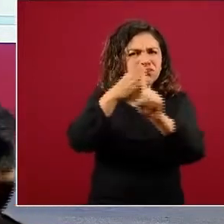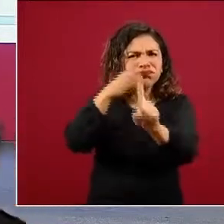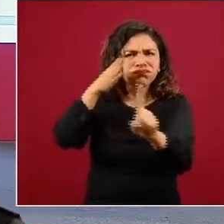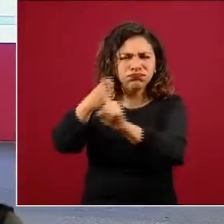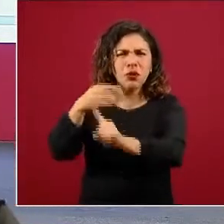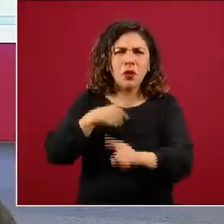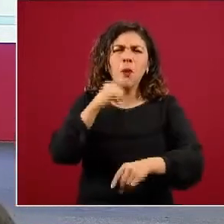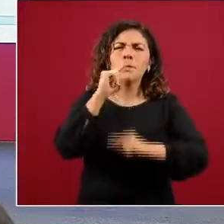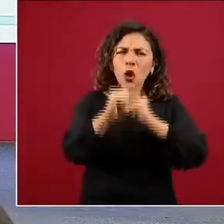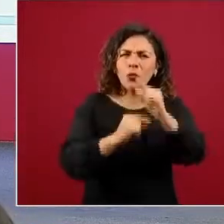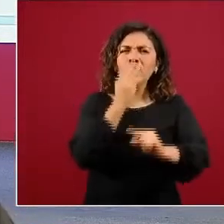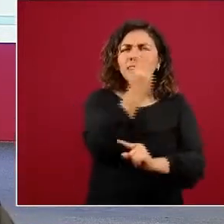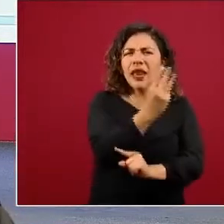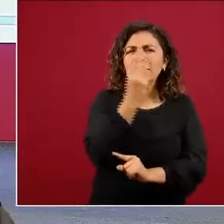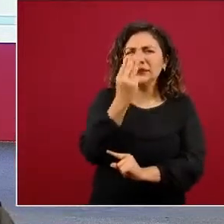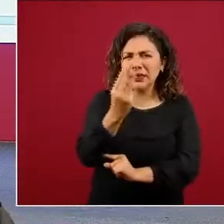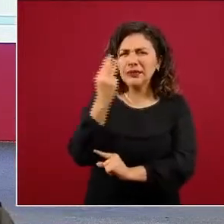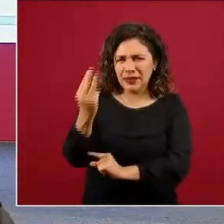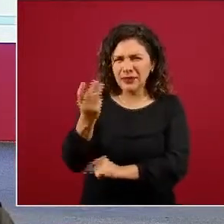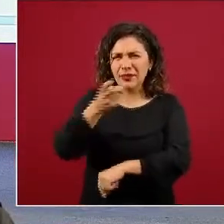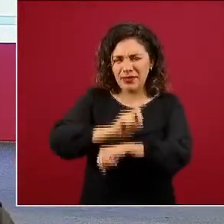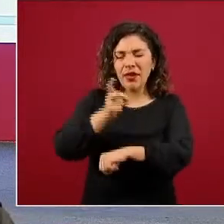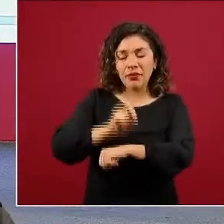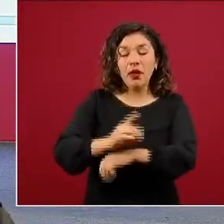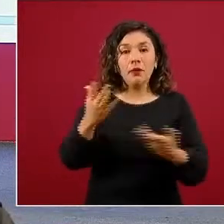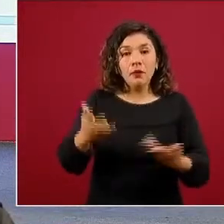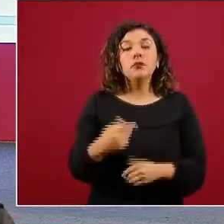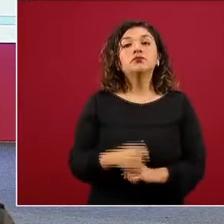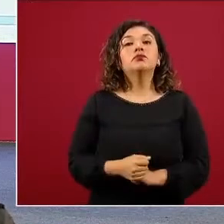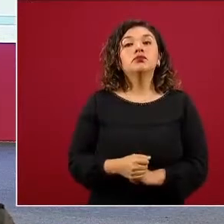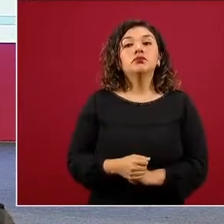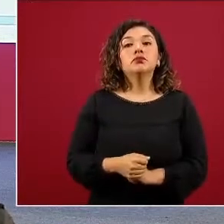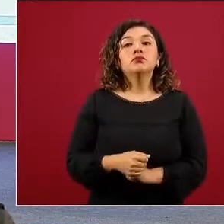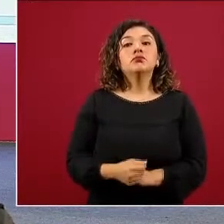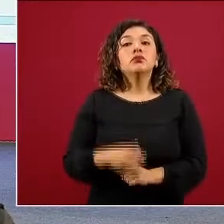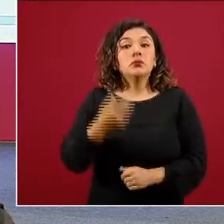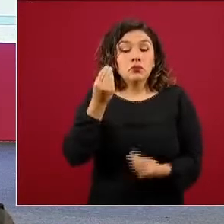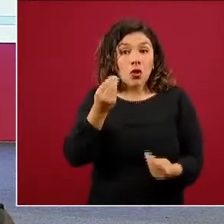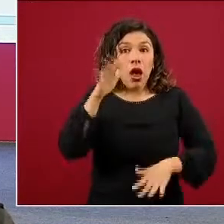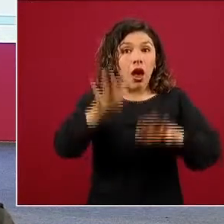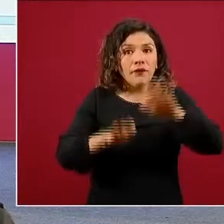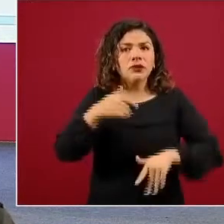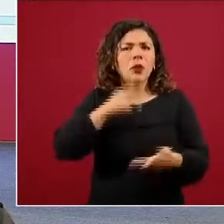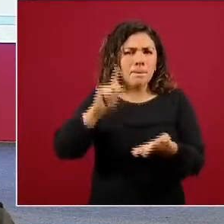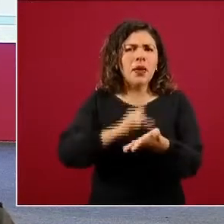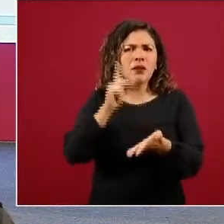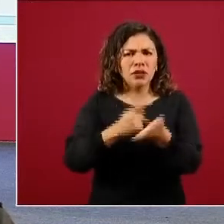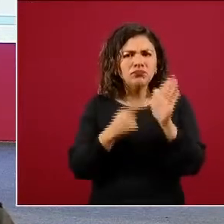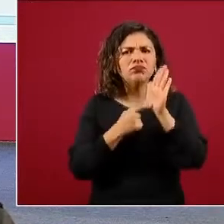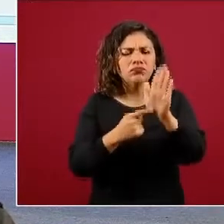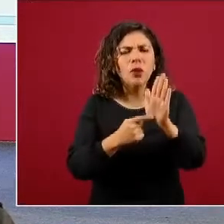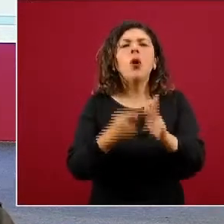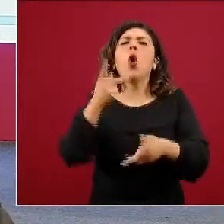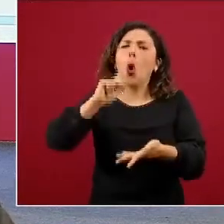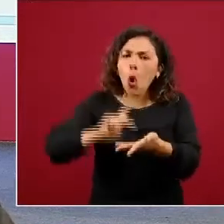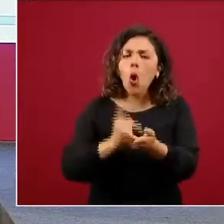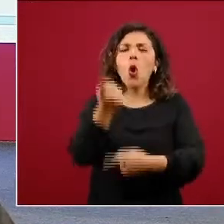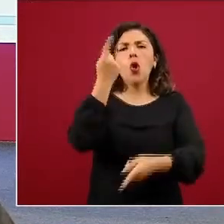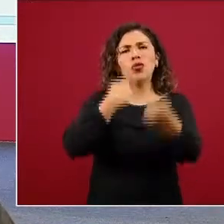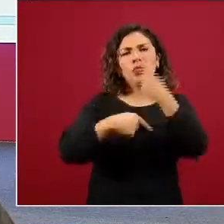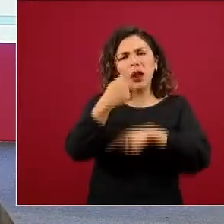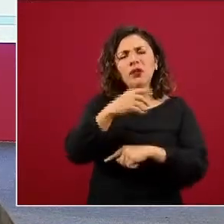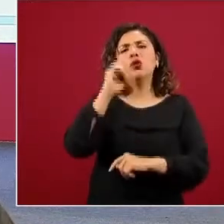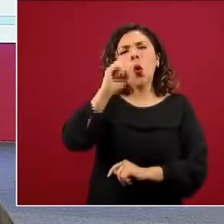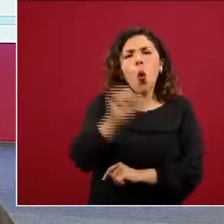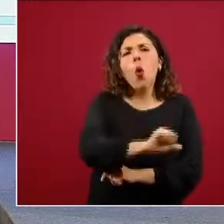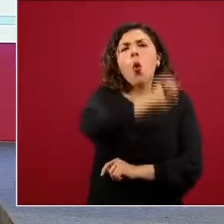vamos presentando en bloques de 3 en 3 y repetimos, muchas de estas ya las presentamos, pero volvemos sobre ellas o